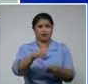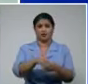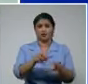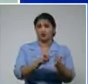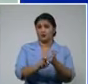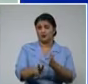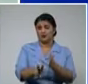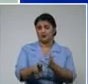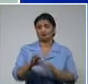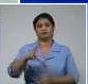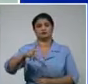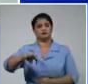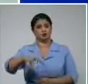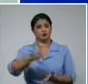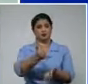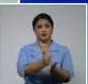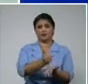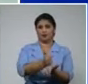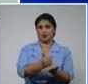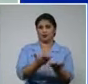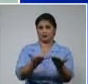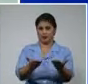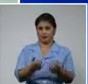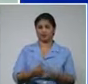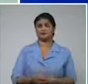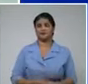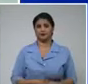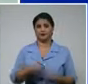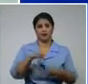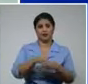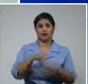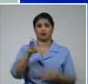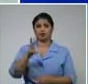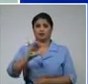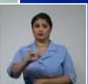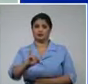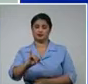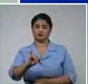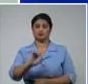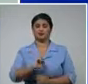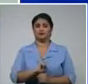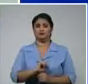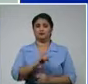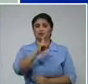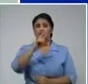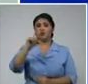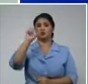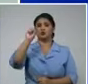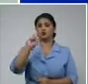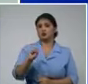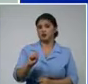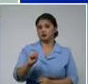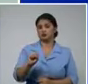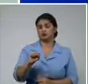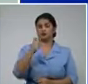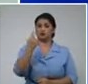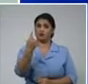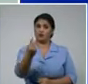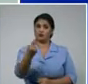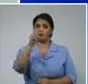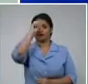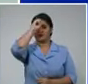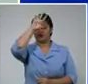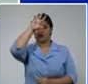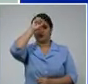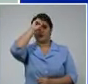municipio Pinar del Río, 36. Consolación con un caso, Minas de